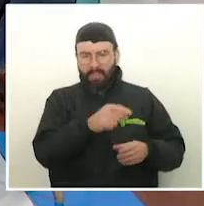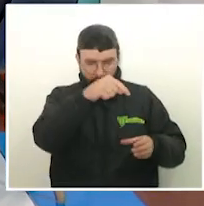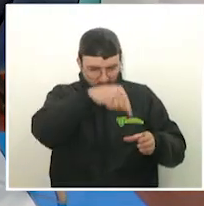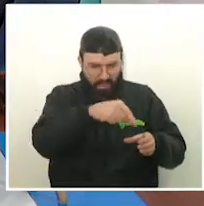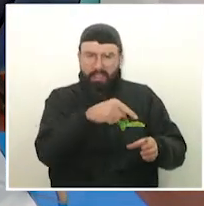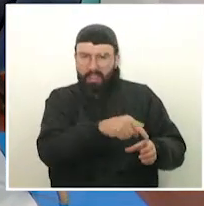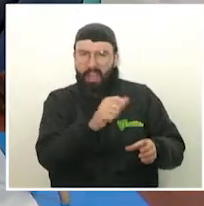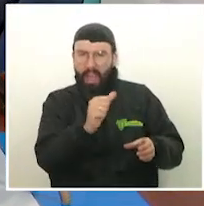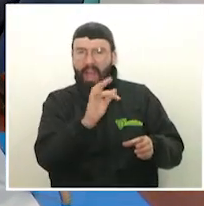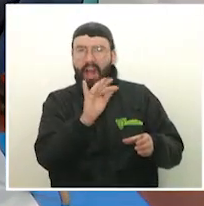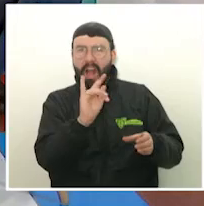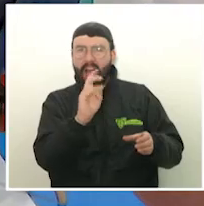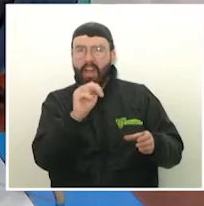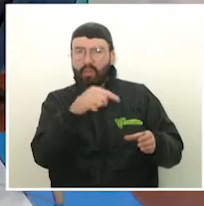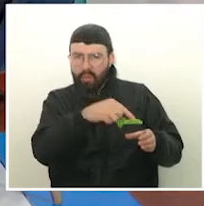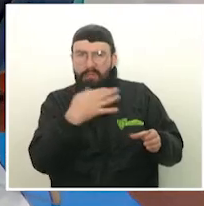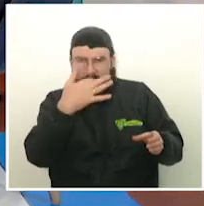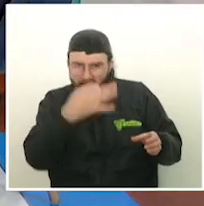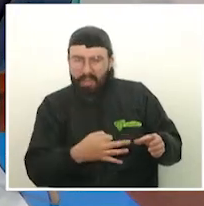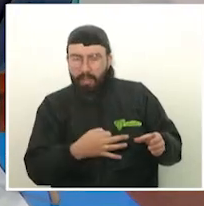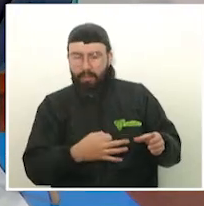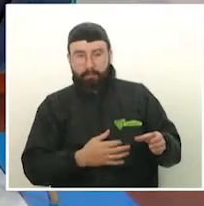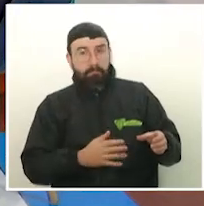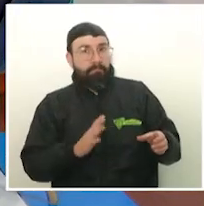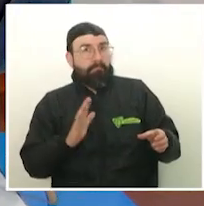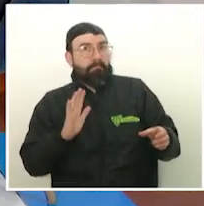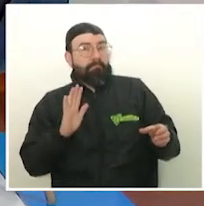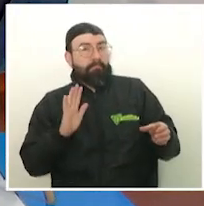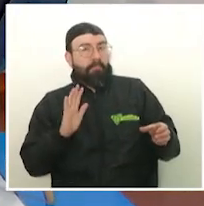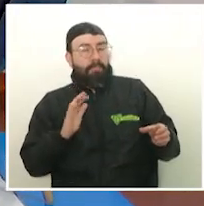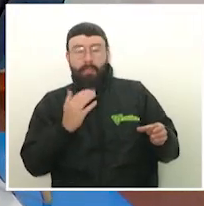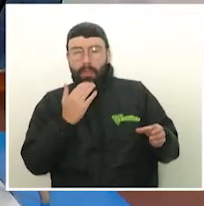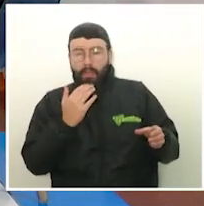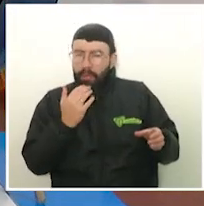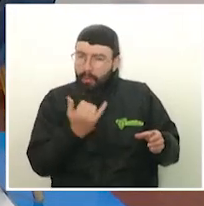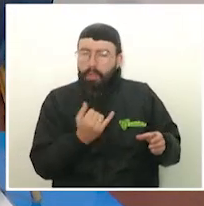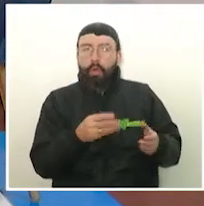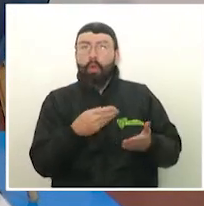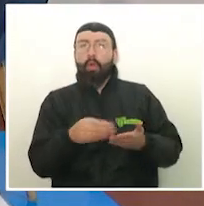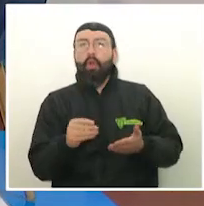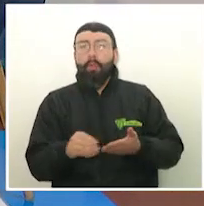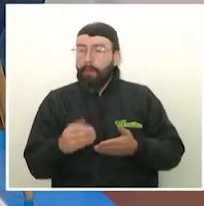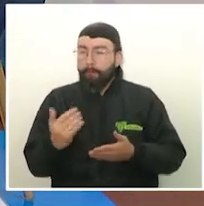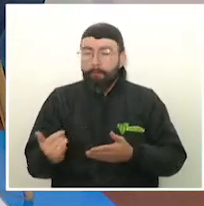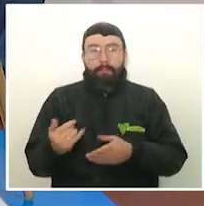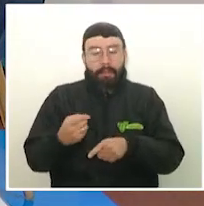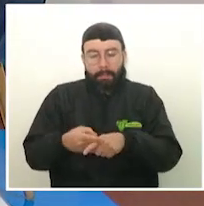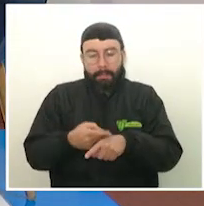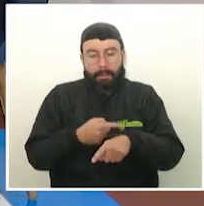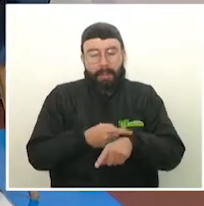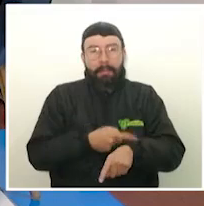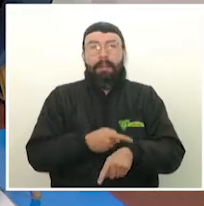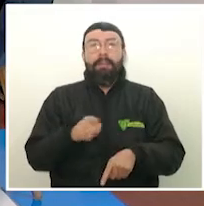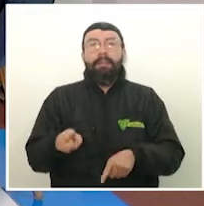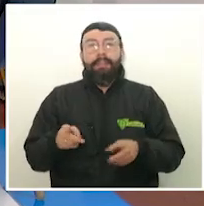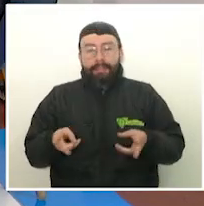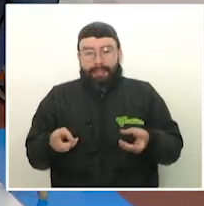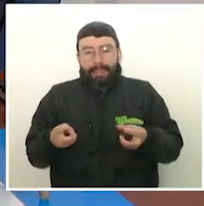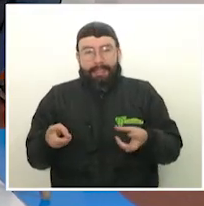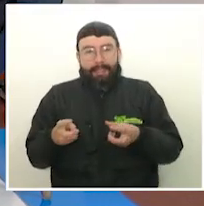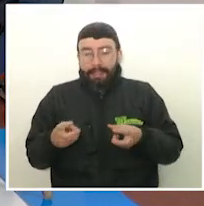atún? Porque a mí me llama la atención cuando uno compra el palmito de cangrejo. Pues eso no es